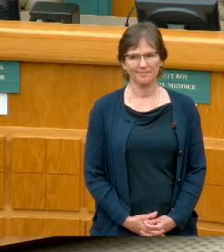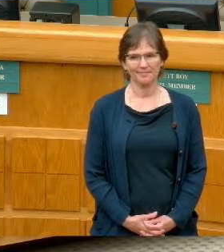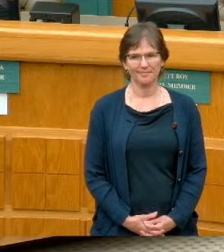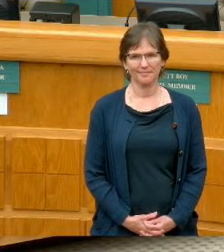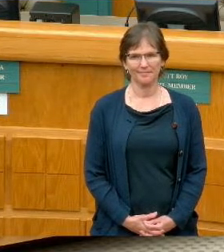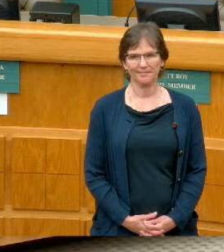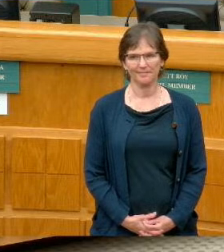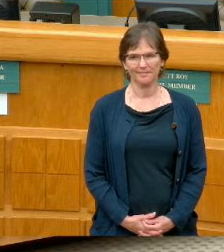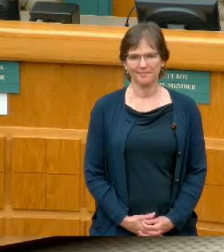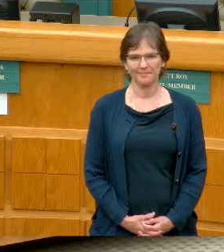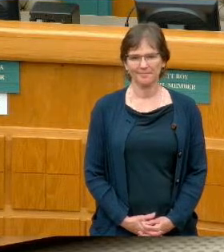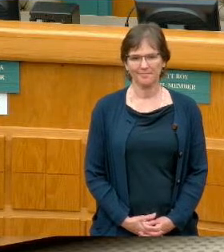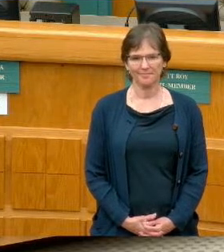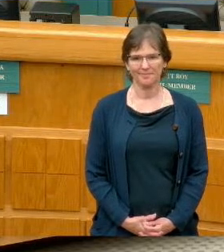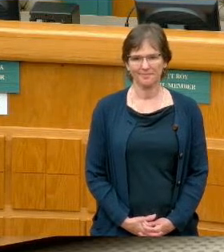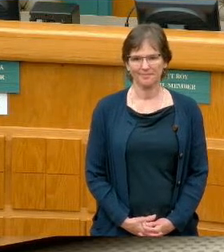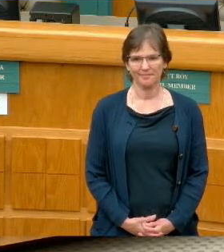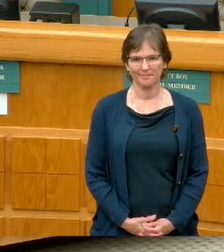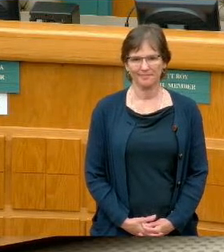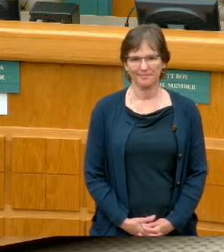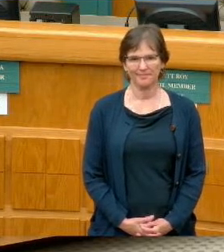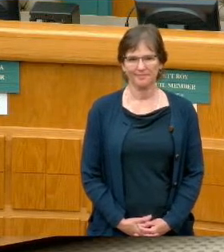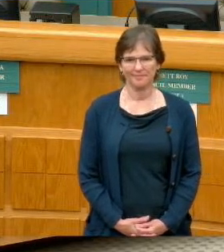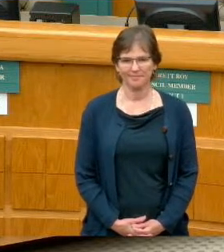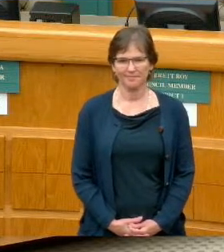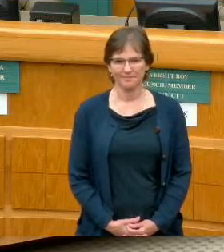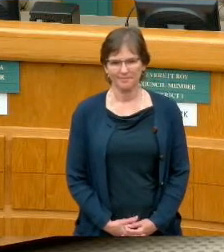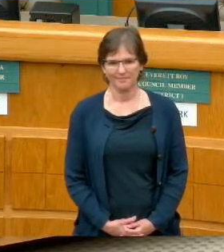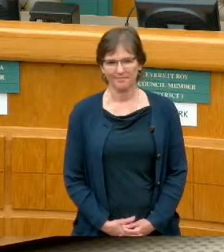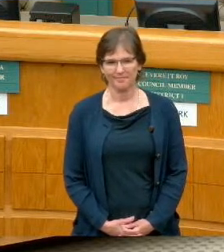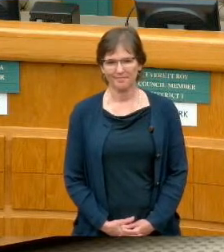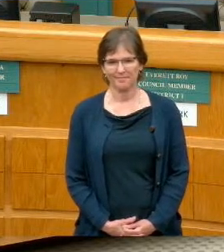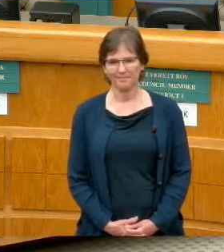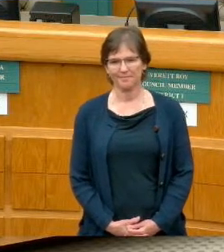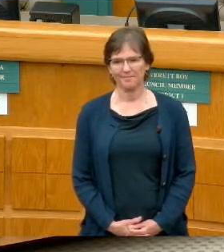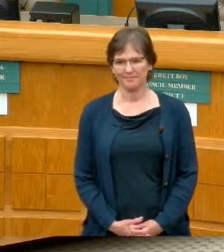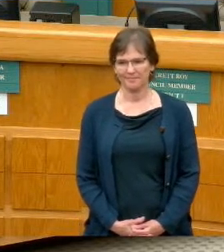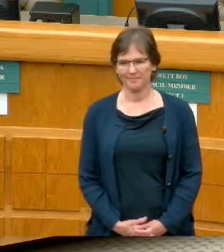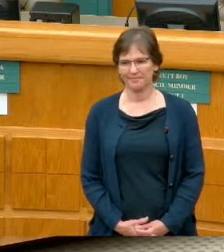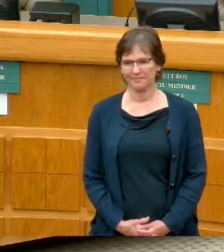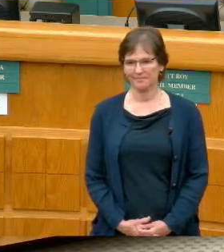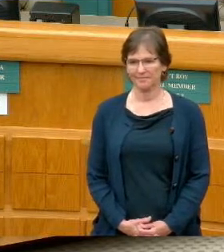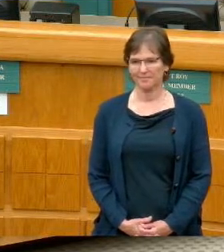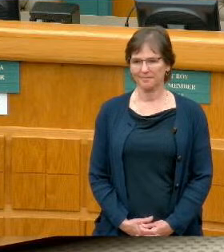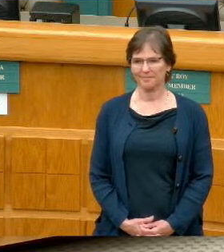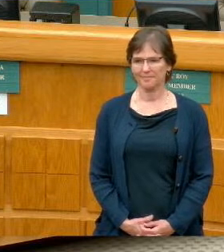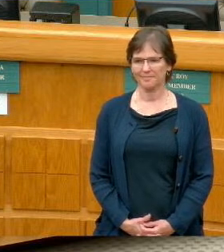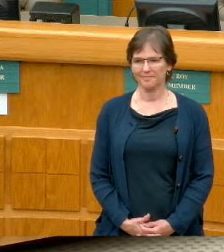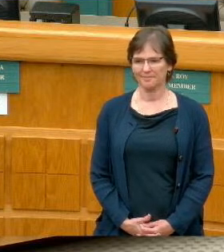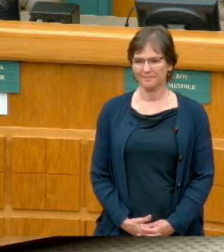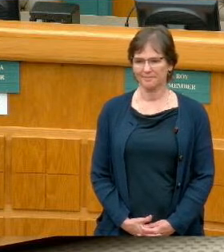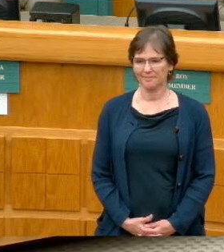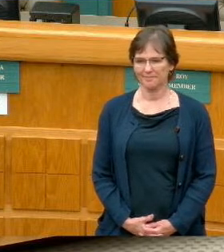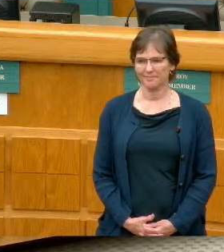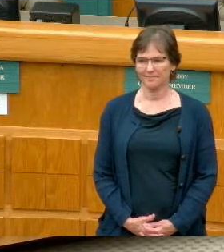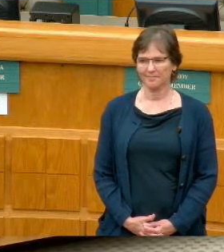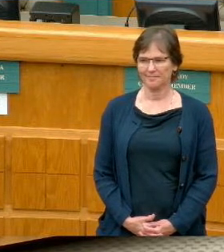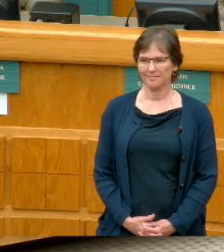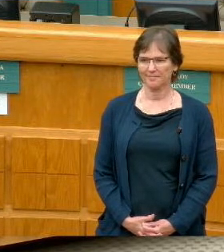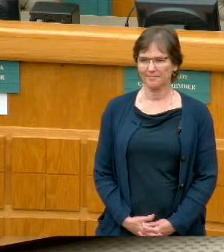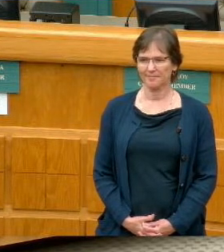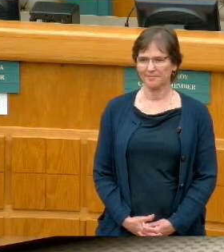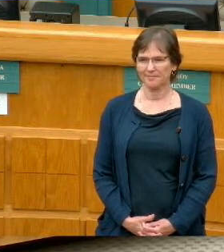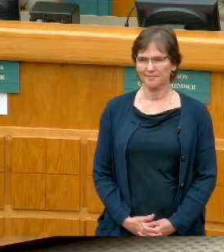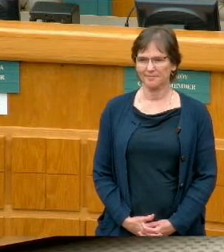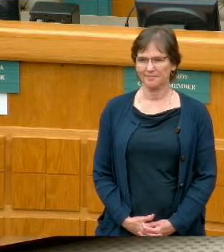física. También hay nuevas reglas para los visitantes generales que no son un cuidador esencial designado. Estas reglas tienen sentido, requieren